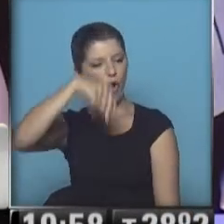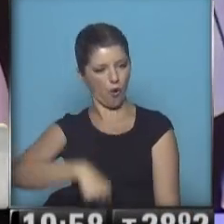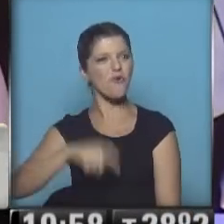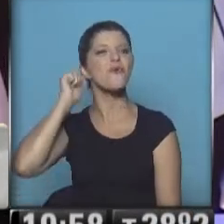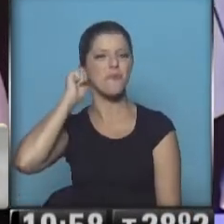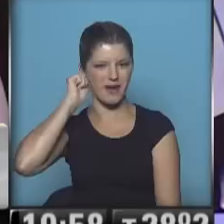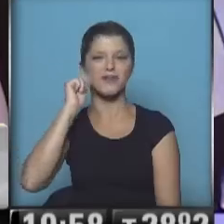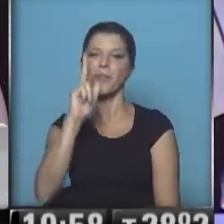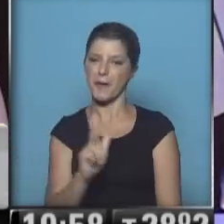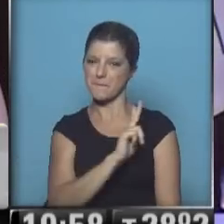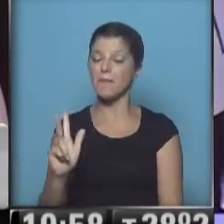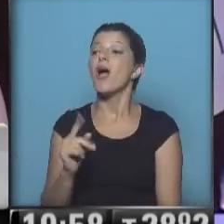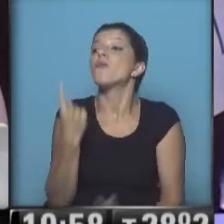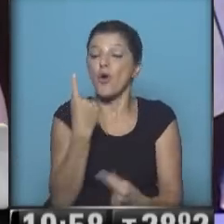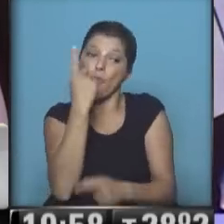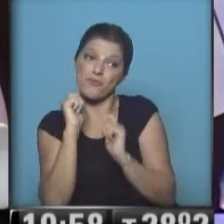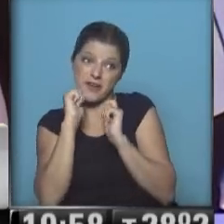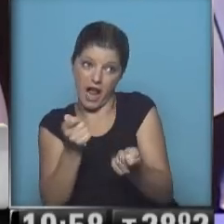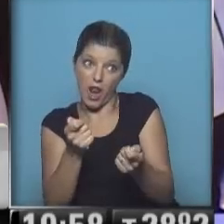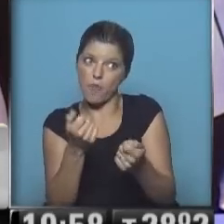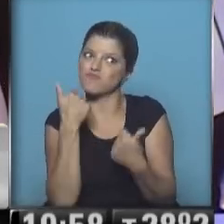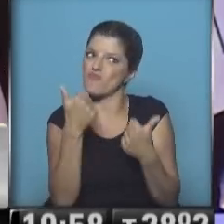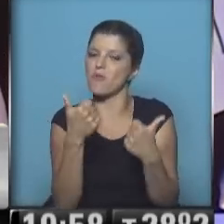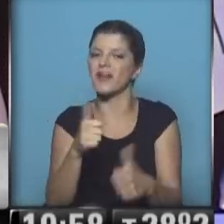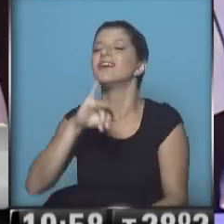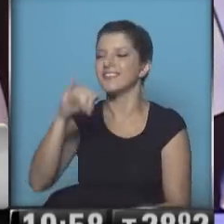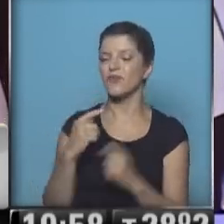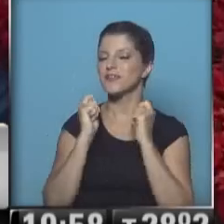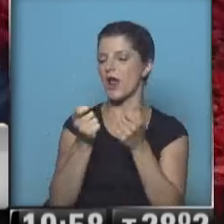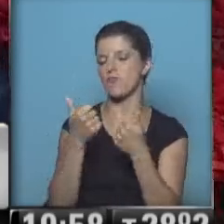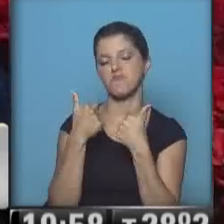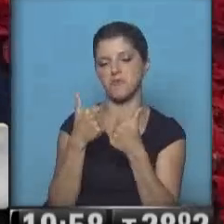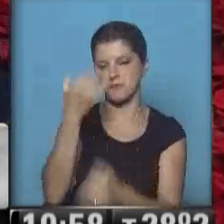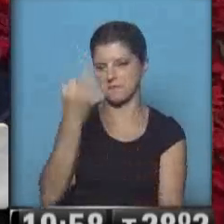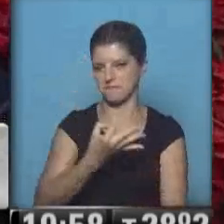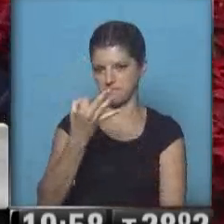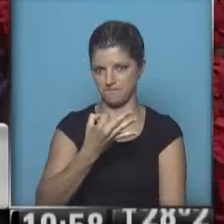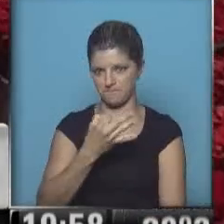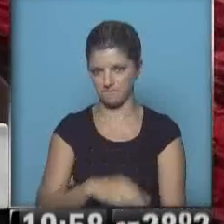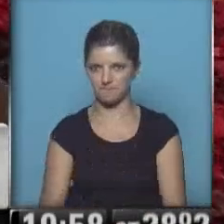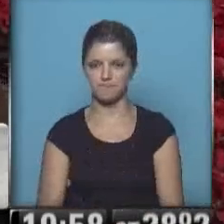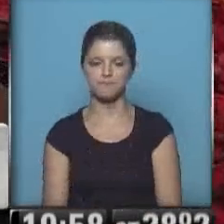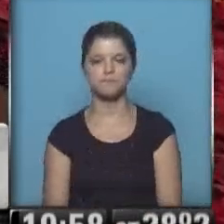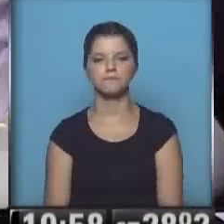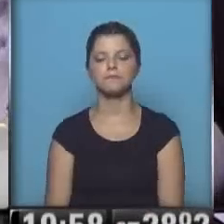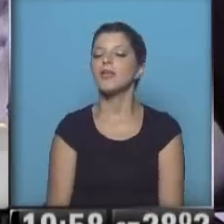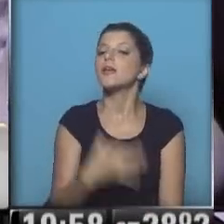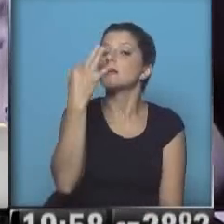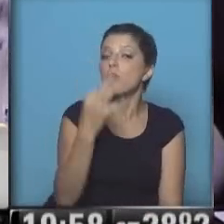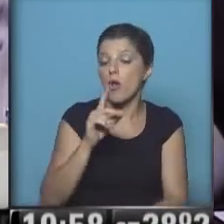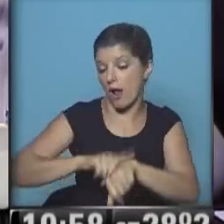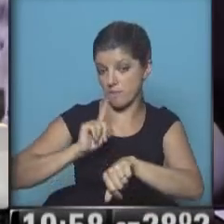Papa Francisco. Es un buen regalo de cumpleaños. Es un buen regalo que le hacen al Papa, sí, realmente. Qué bueno que haya sido durante una